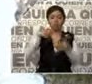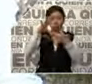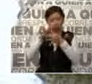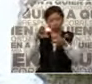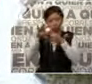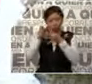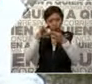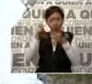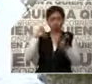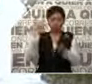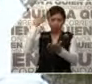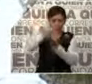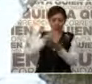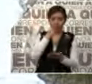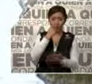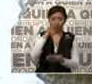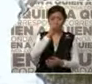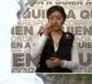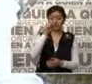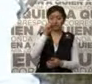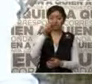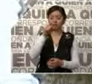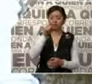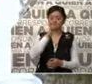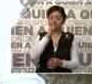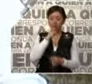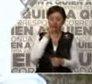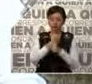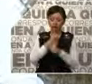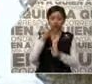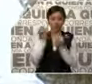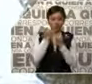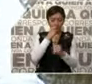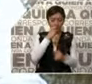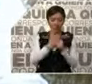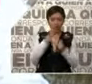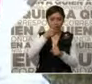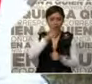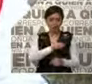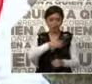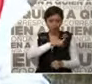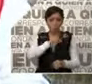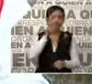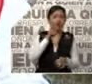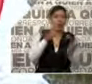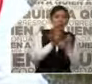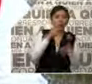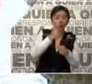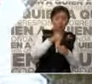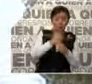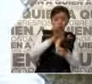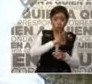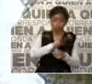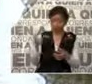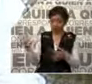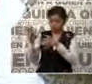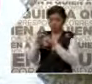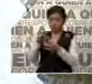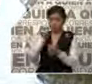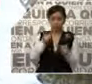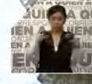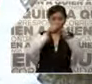acercamos ante las autoridades de la Secretaría de Salud para ver de qué manera podemos ayudar a su abuelita. Estamos buscando esa afiliación al Seguro Popular